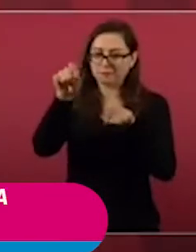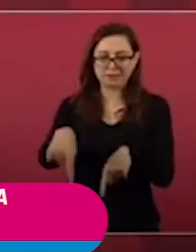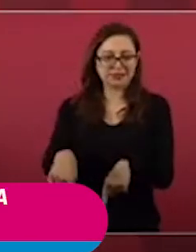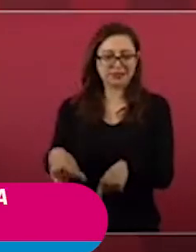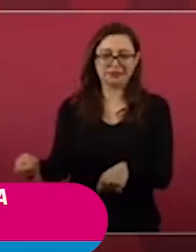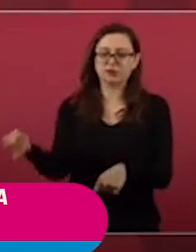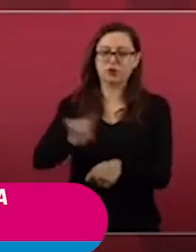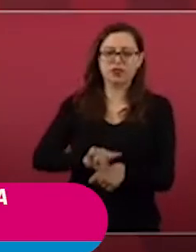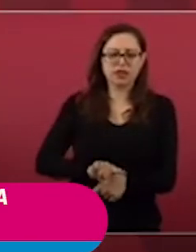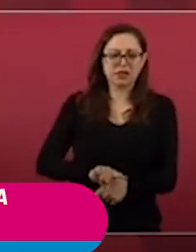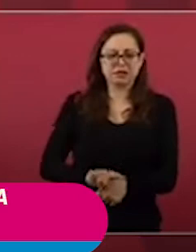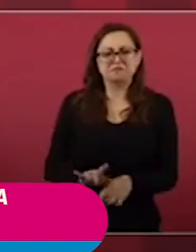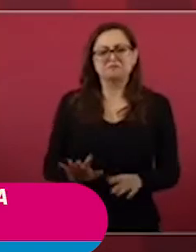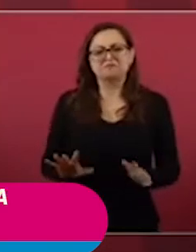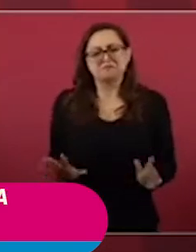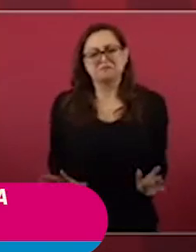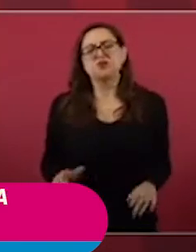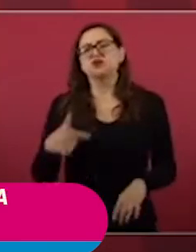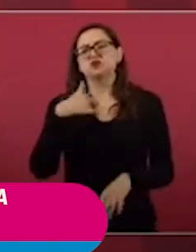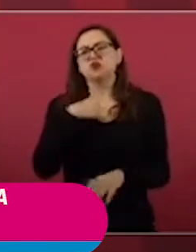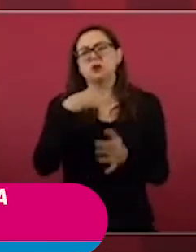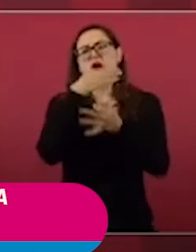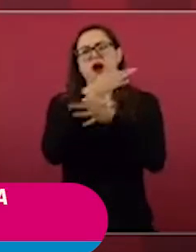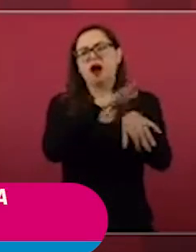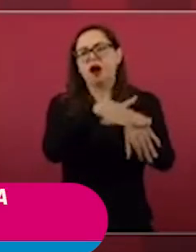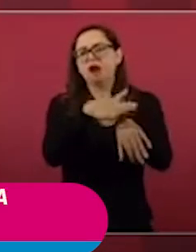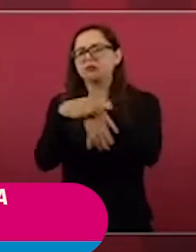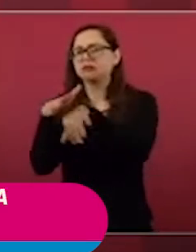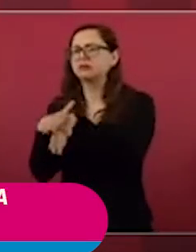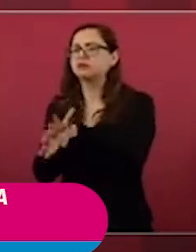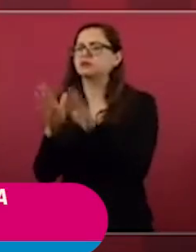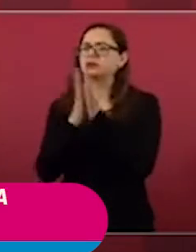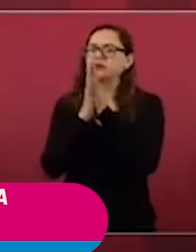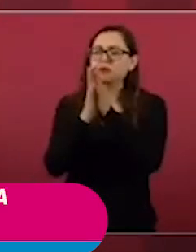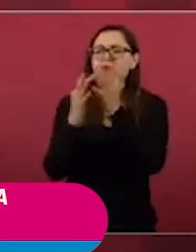caer pues en la trampa